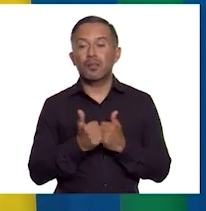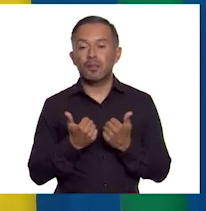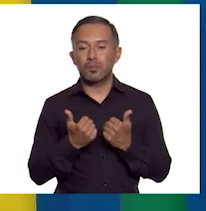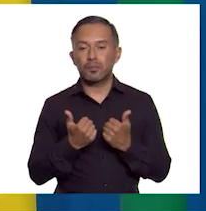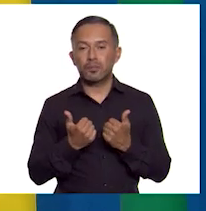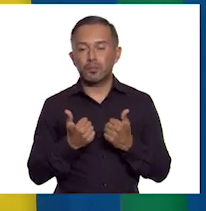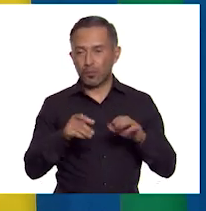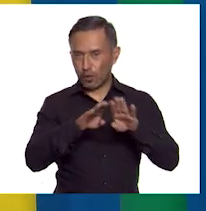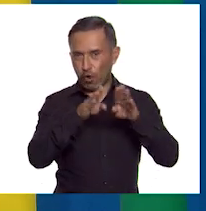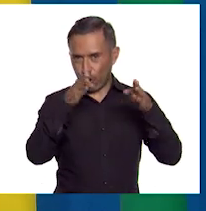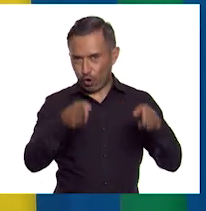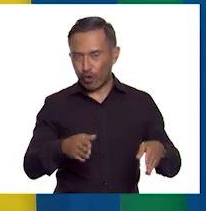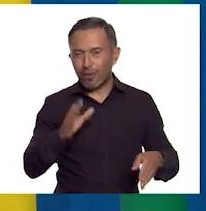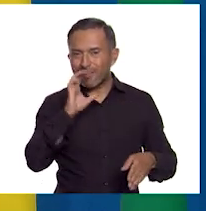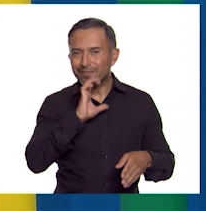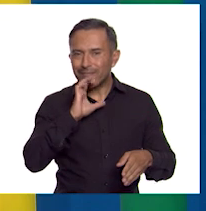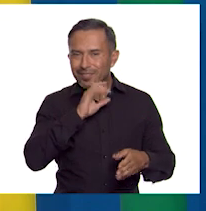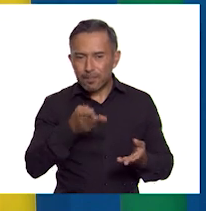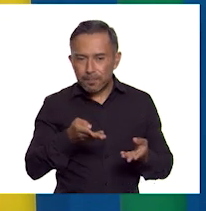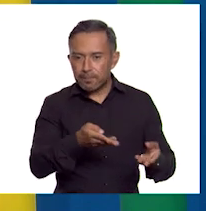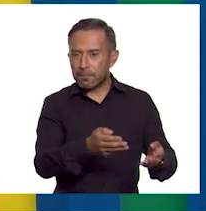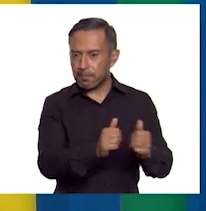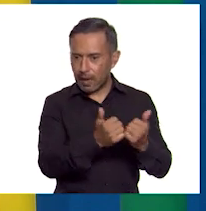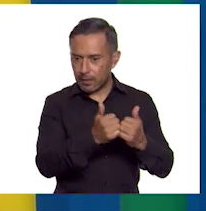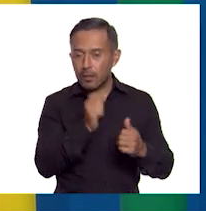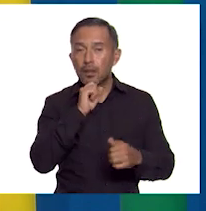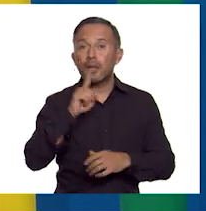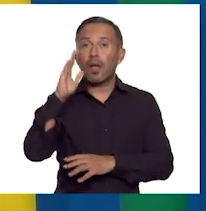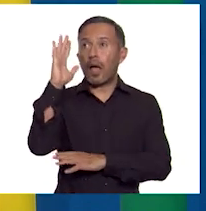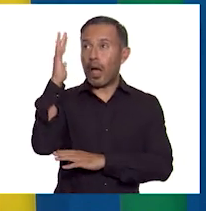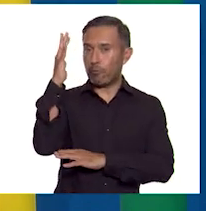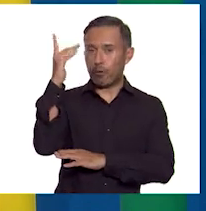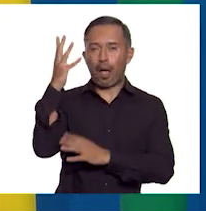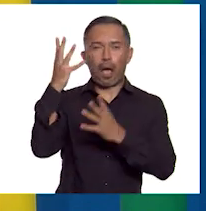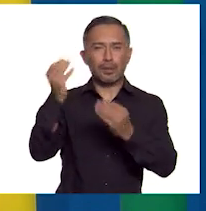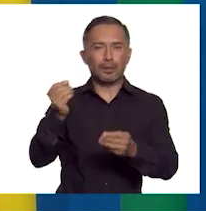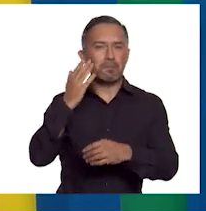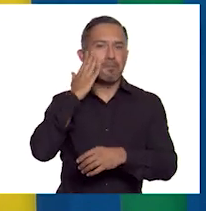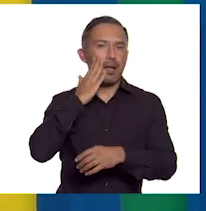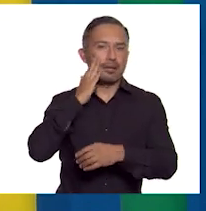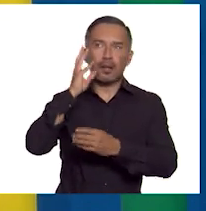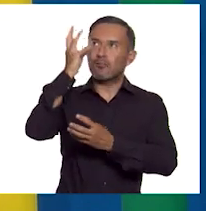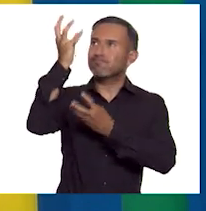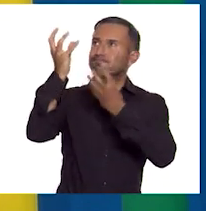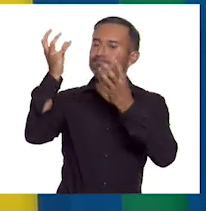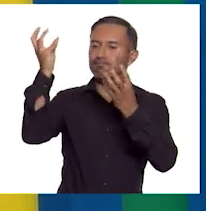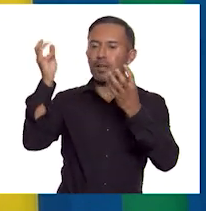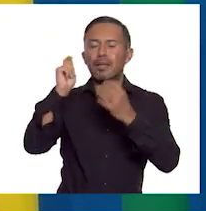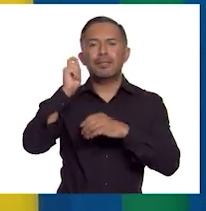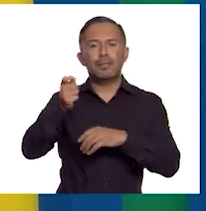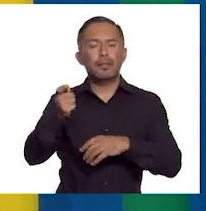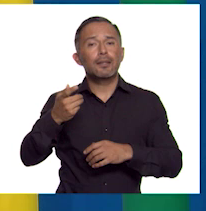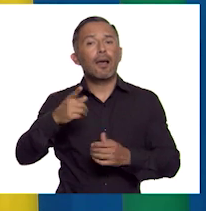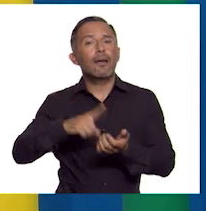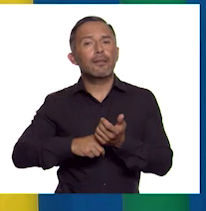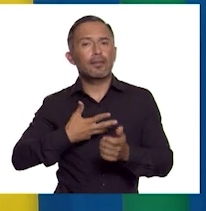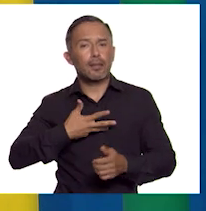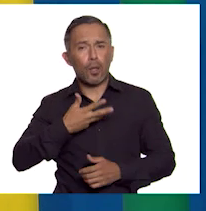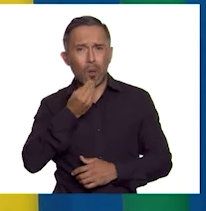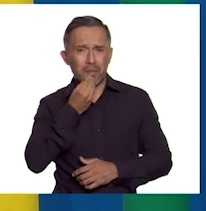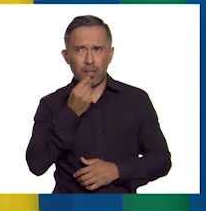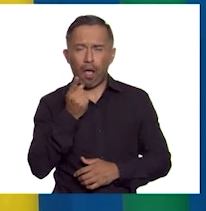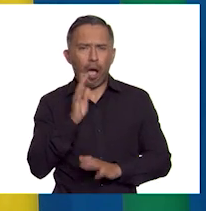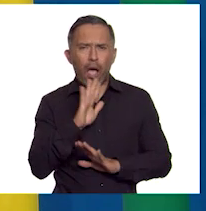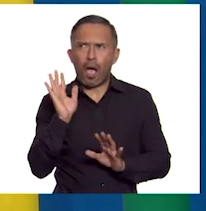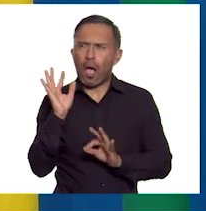el horno, y el árbol cargado de manzanas tienen en común que estos implican alimentos que están casi